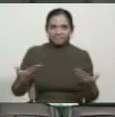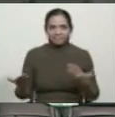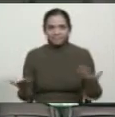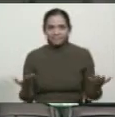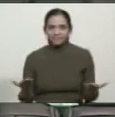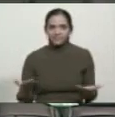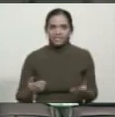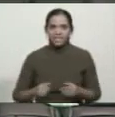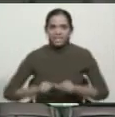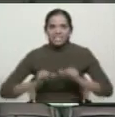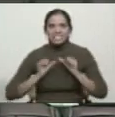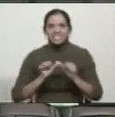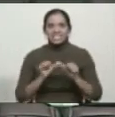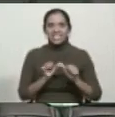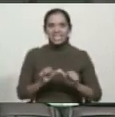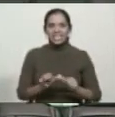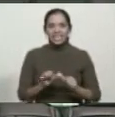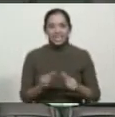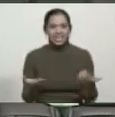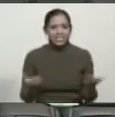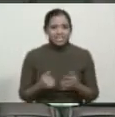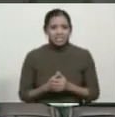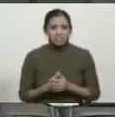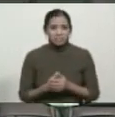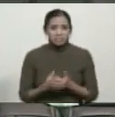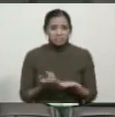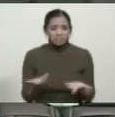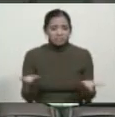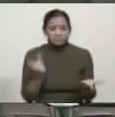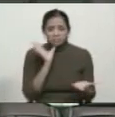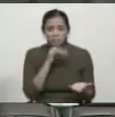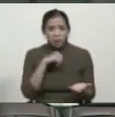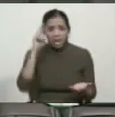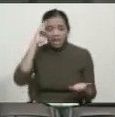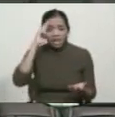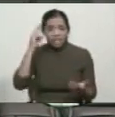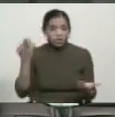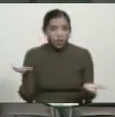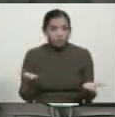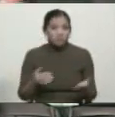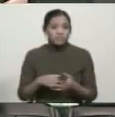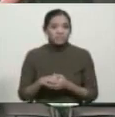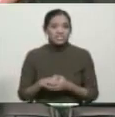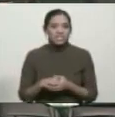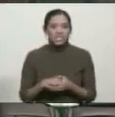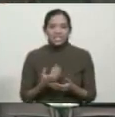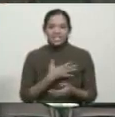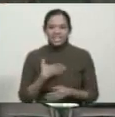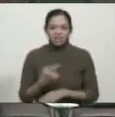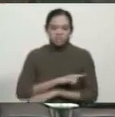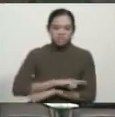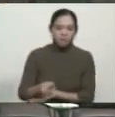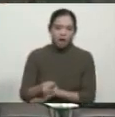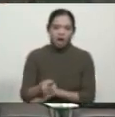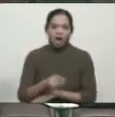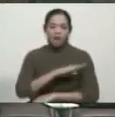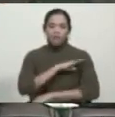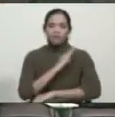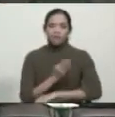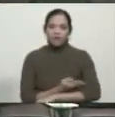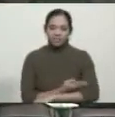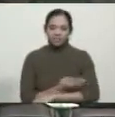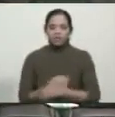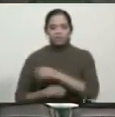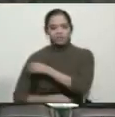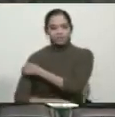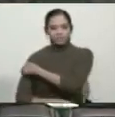Sigue esta pugnacidad sin sentido de tratar de imponer a través de la fuerza, a